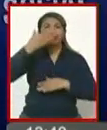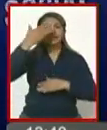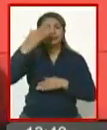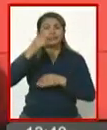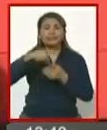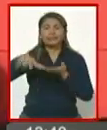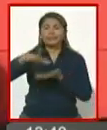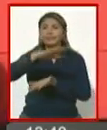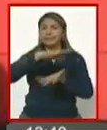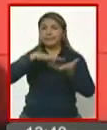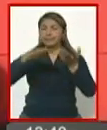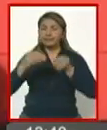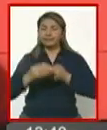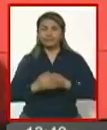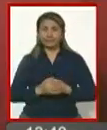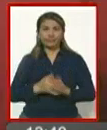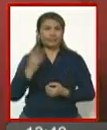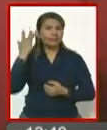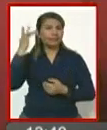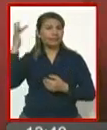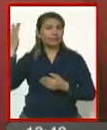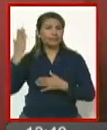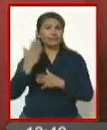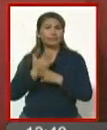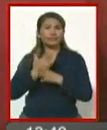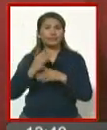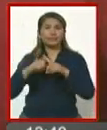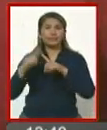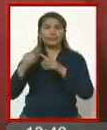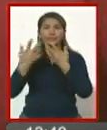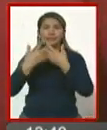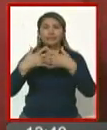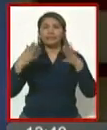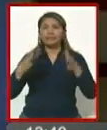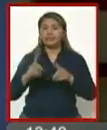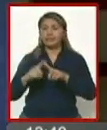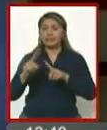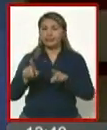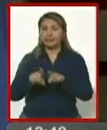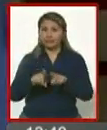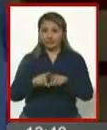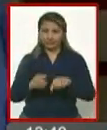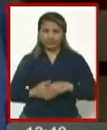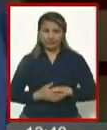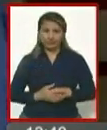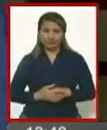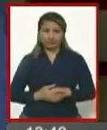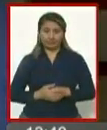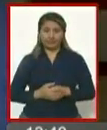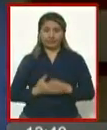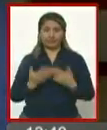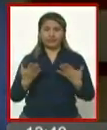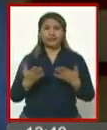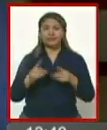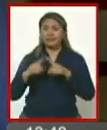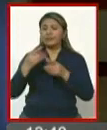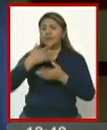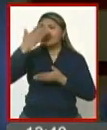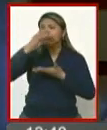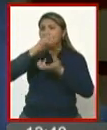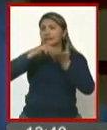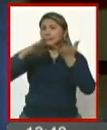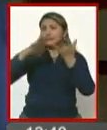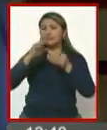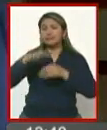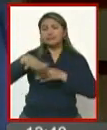evaporantes, el tema realmente del ruido que existe en diferentes empresas, o realmente hay contaminantes evaporíticos que realmente